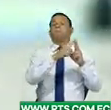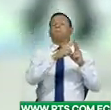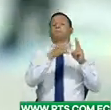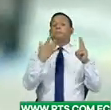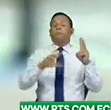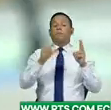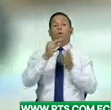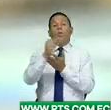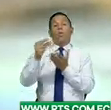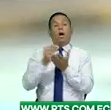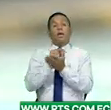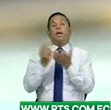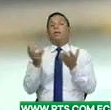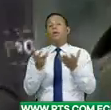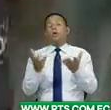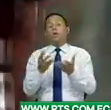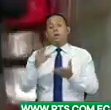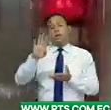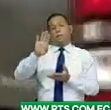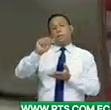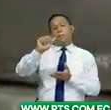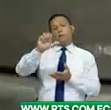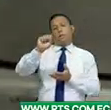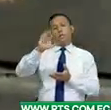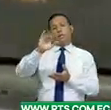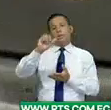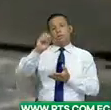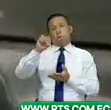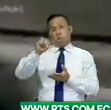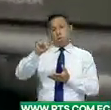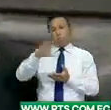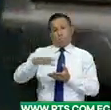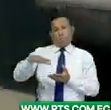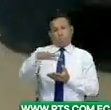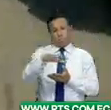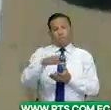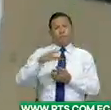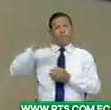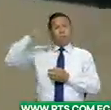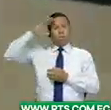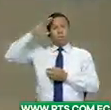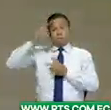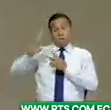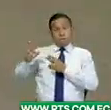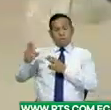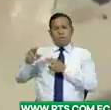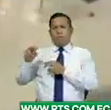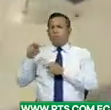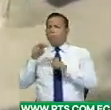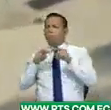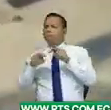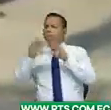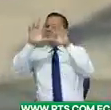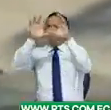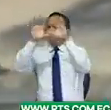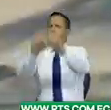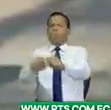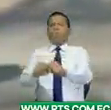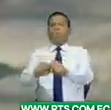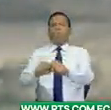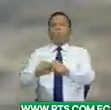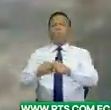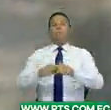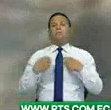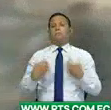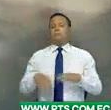Bastión Popular, luego de un allanamiento, la misma unidad con colaboración de elementos del grupo de intervención y rescate capturaron al cuarto más buscado